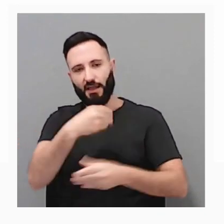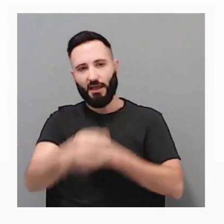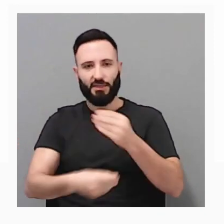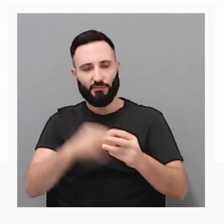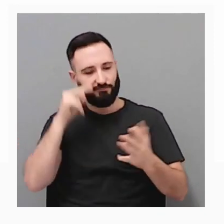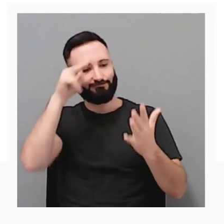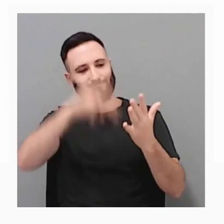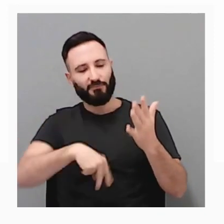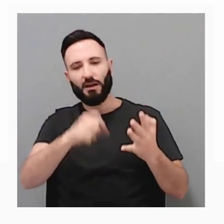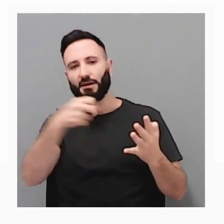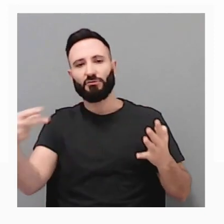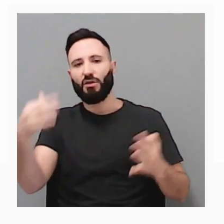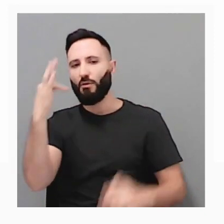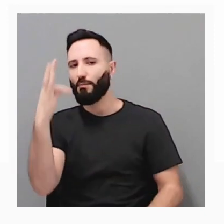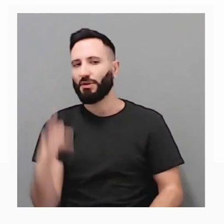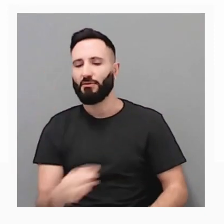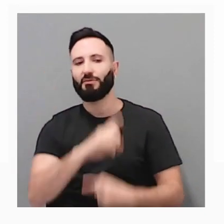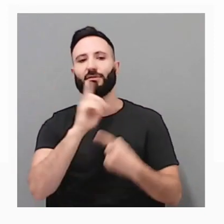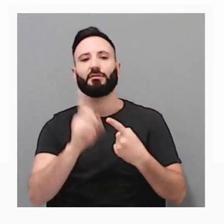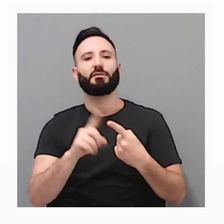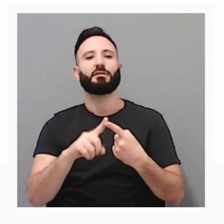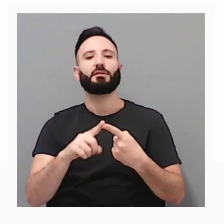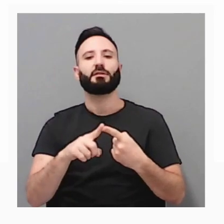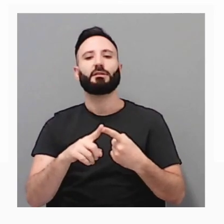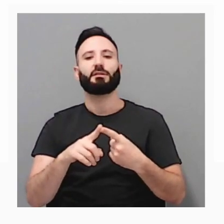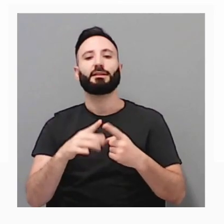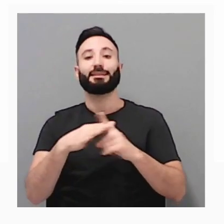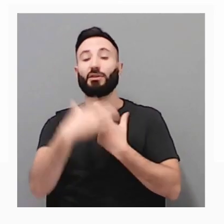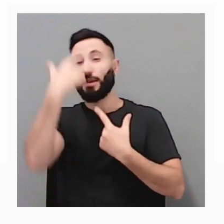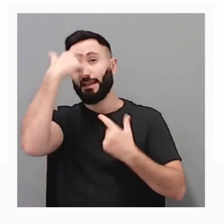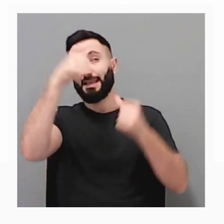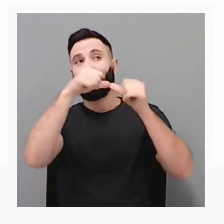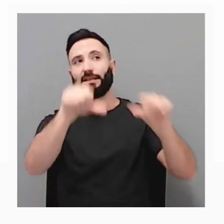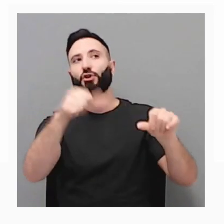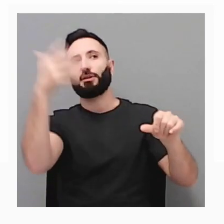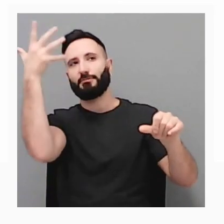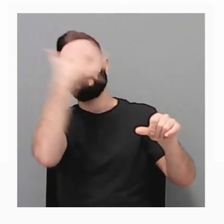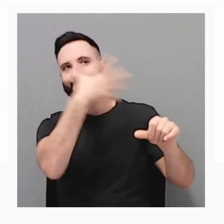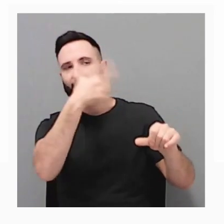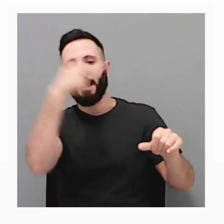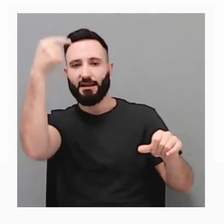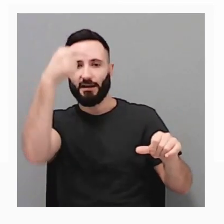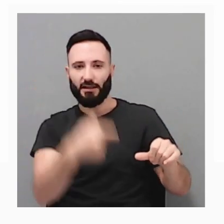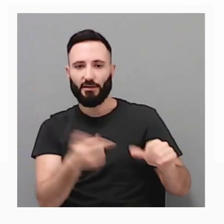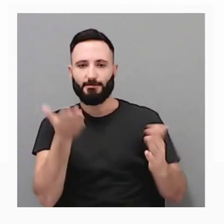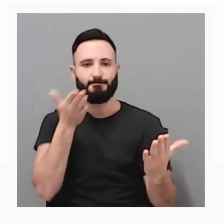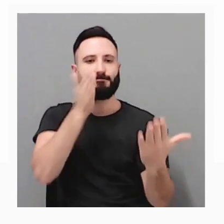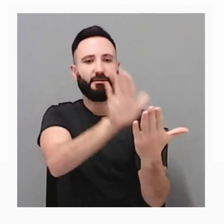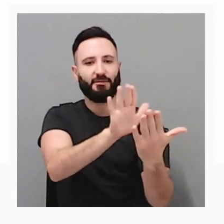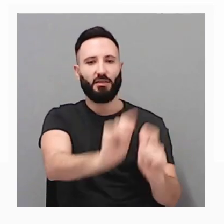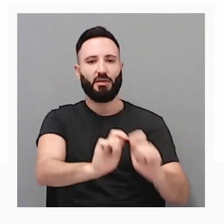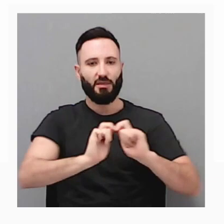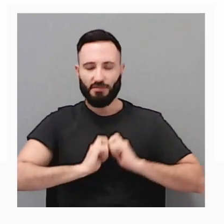tiene resultados. Primero, que hacer frente a los estereotipos y prejuicios lo más temprano es